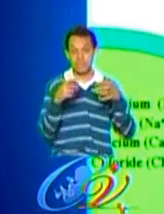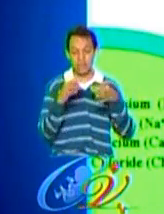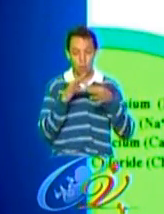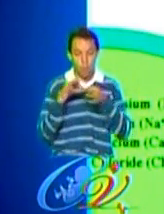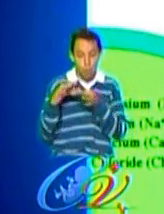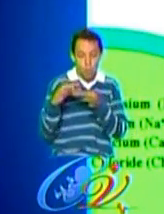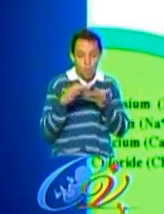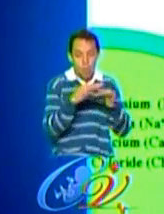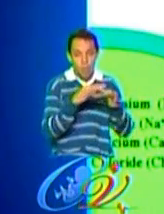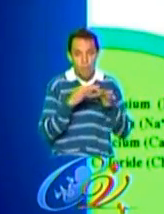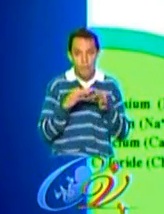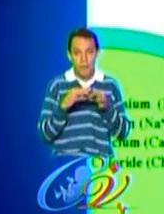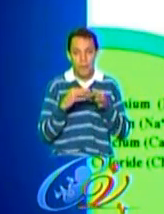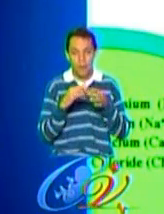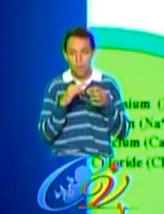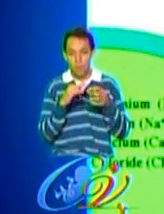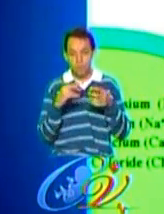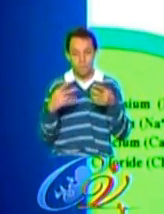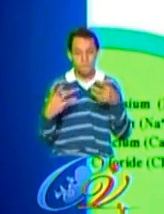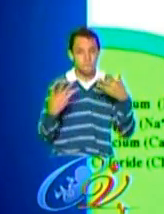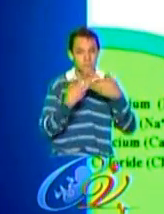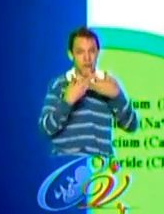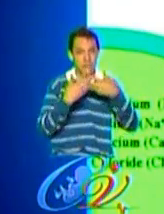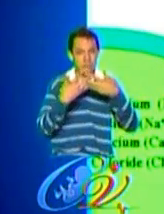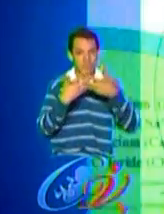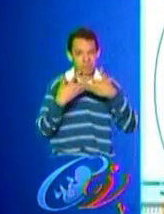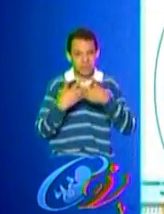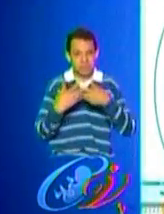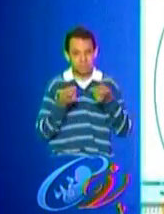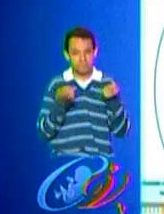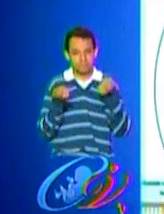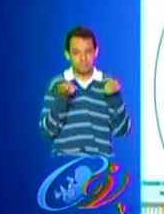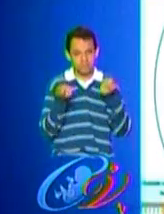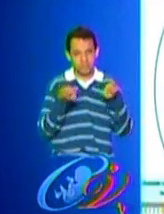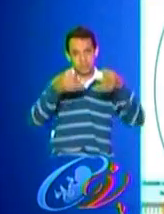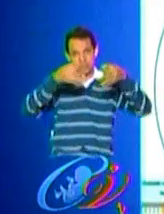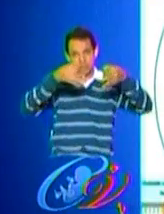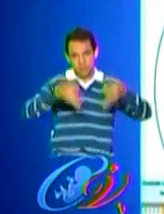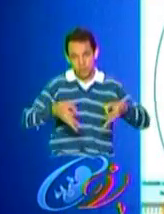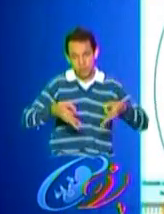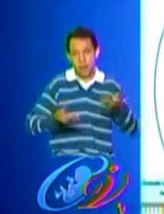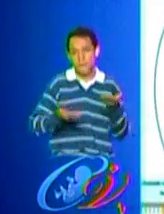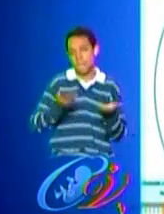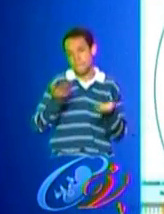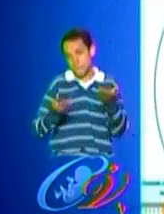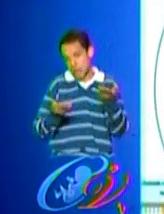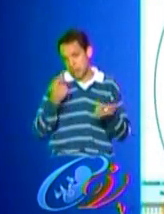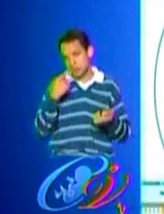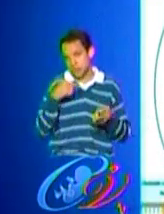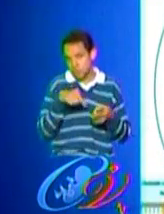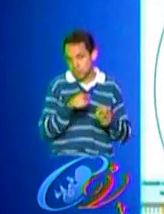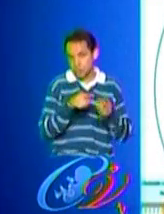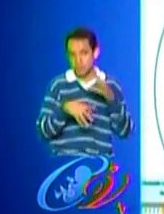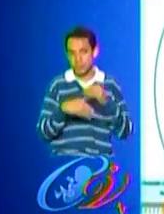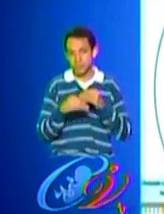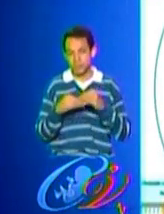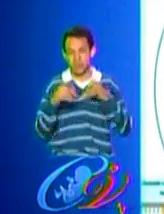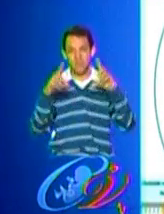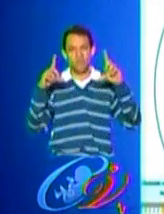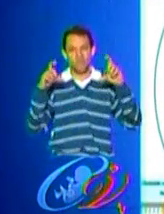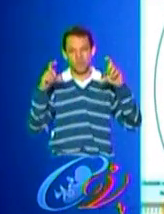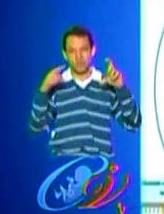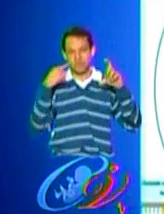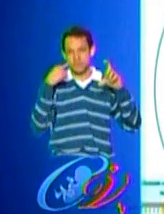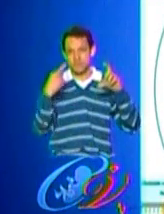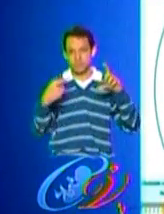un intercambio entre estos electrolitos para mantener la célula en balance, ¿cierto? Acá les mostramos cómo